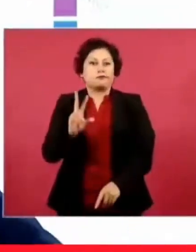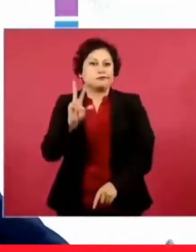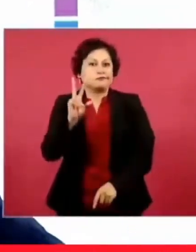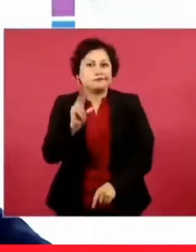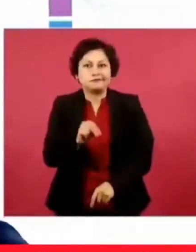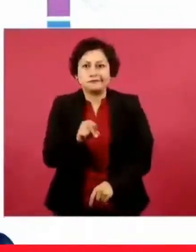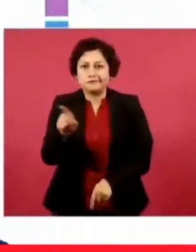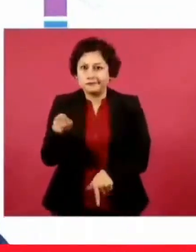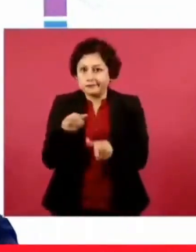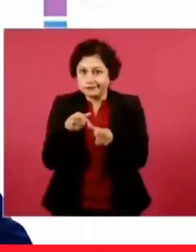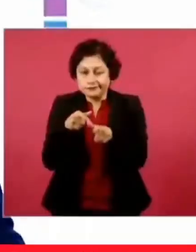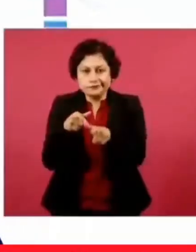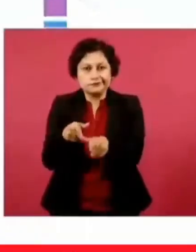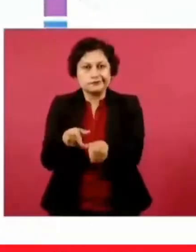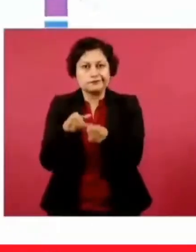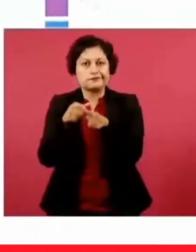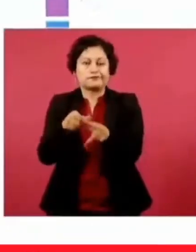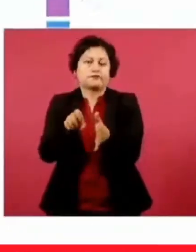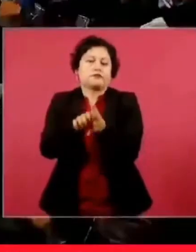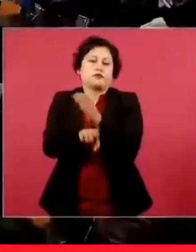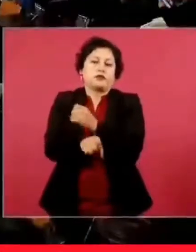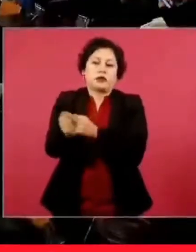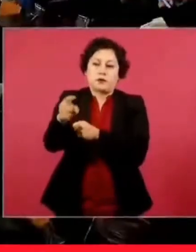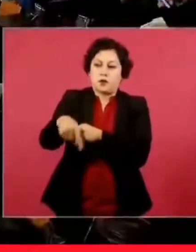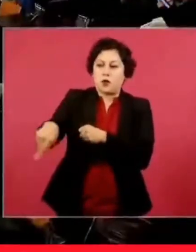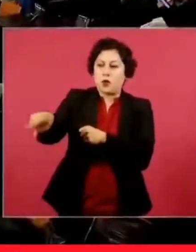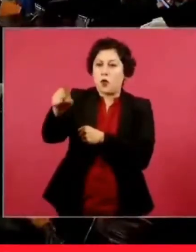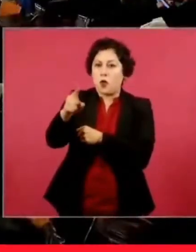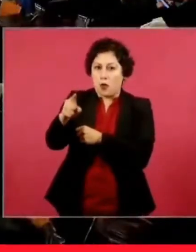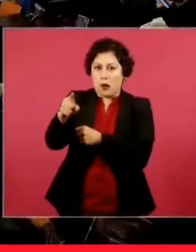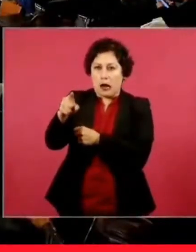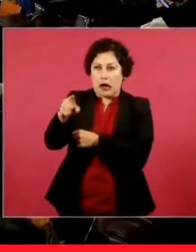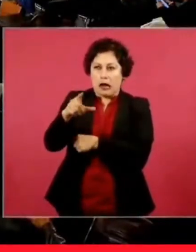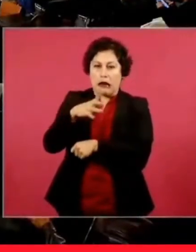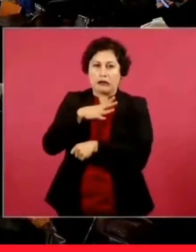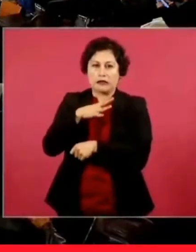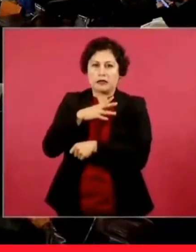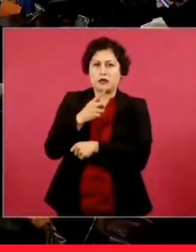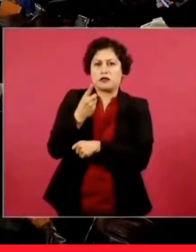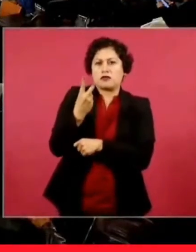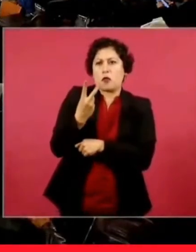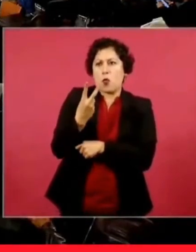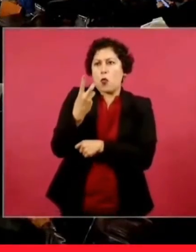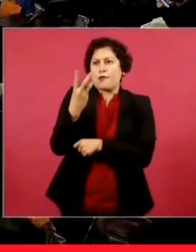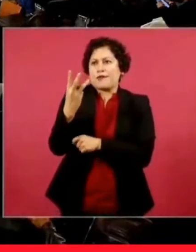2, 3, 4 casas, su departamento en el extranjero,